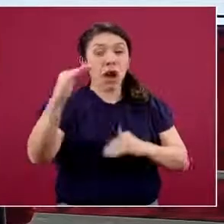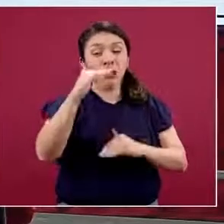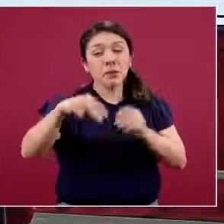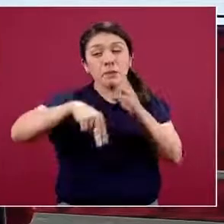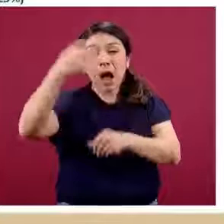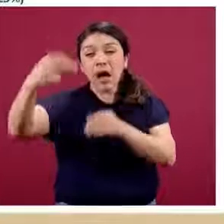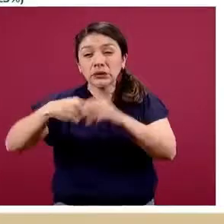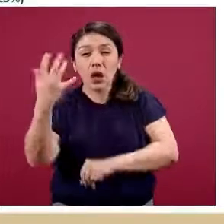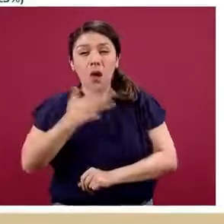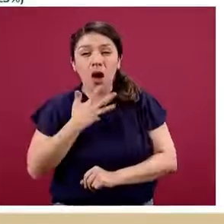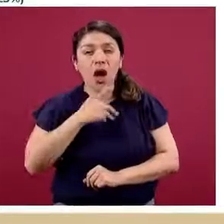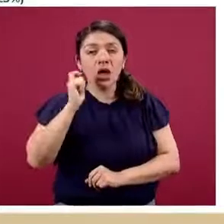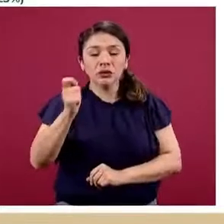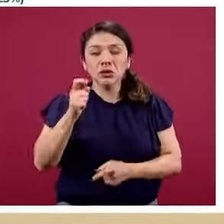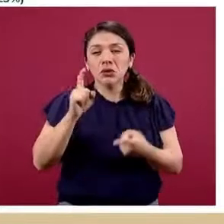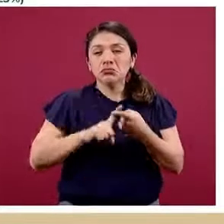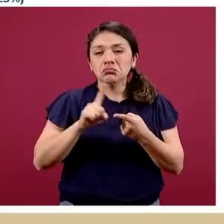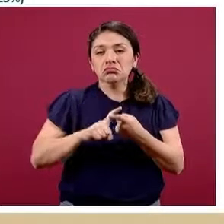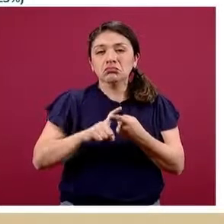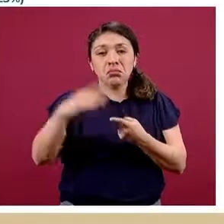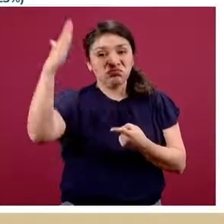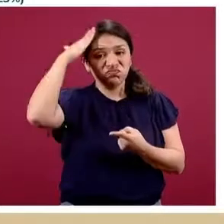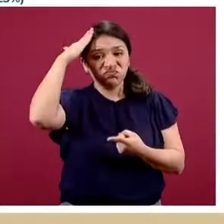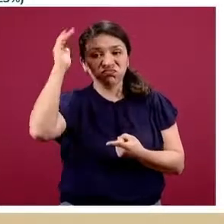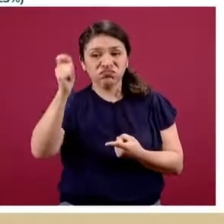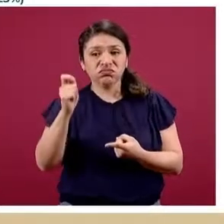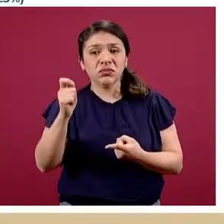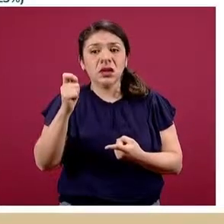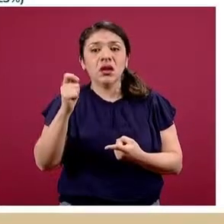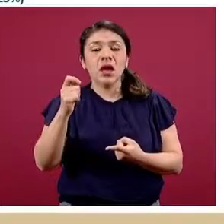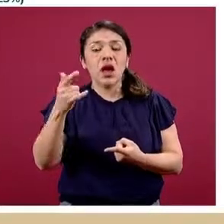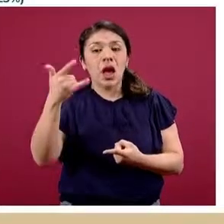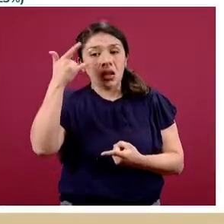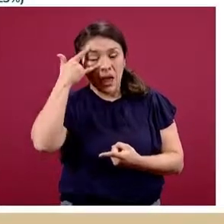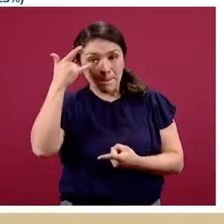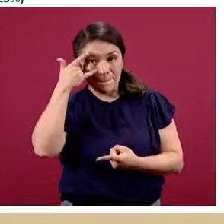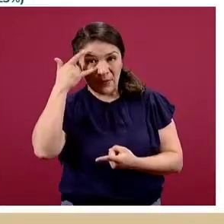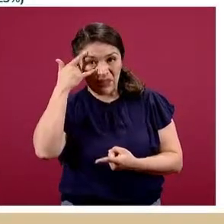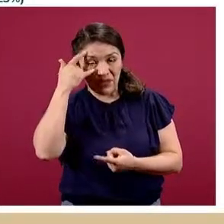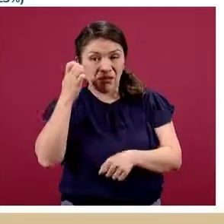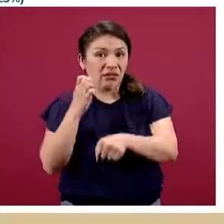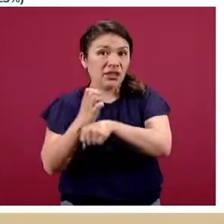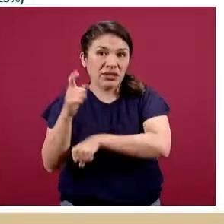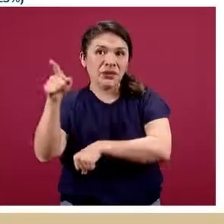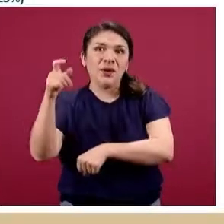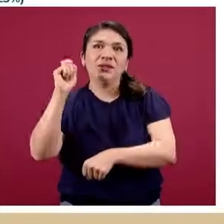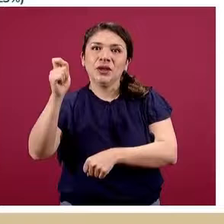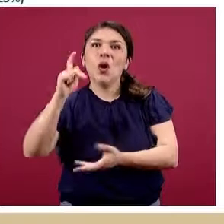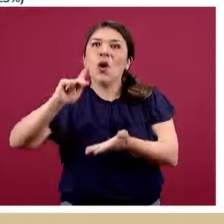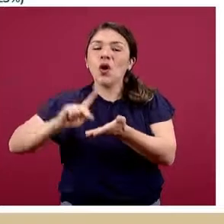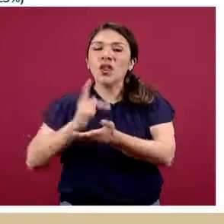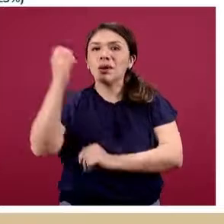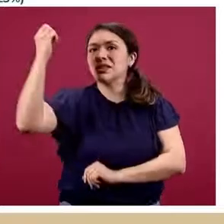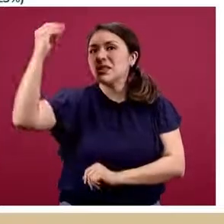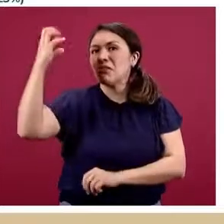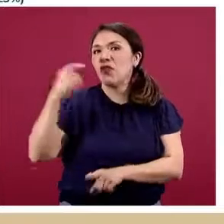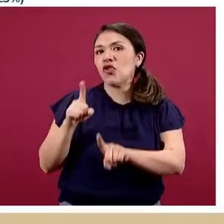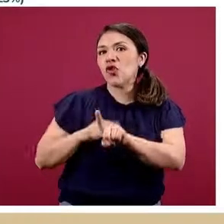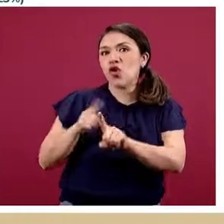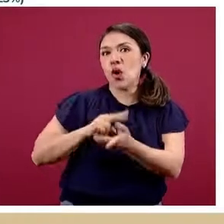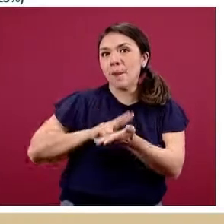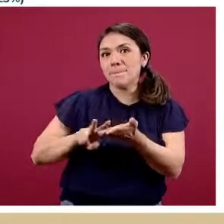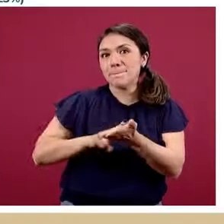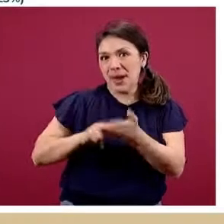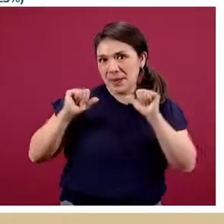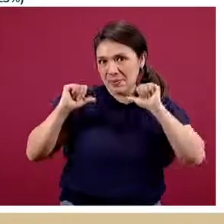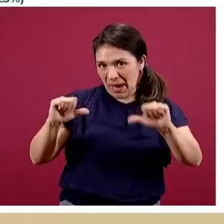disponibilidad tienen, entre ellos o a la cabeza precisamente se encuentra Campeche, que es el estado que volvió a salir con un semáforo